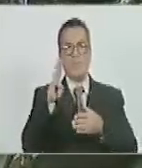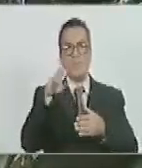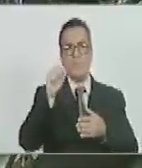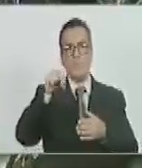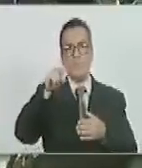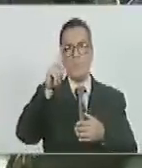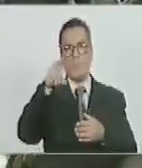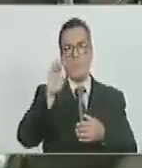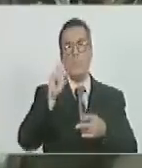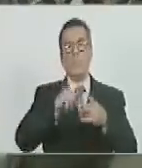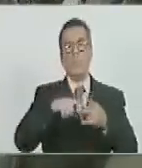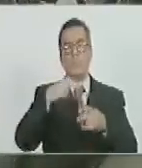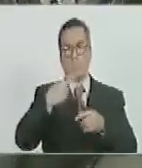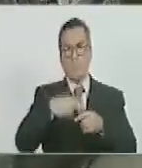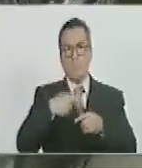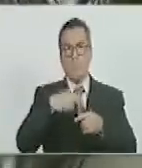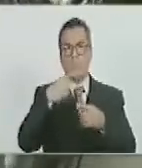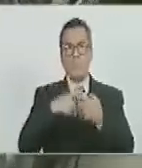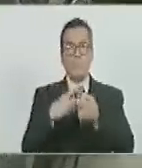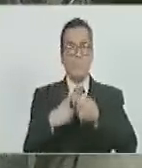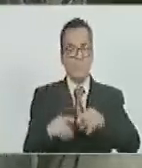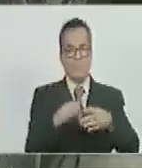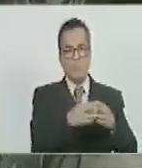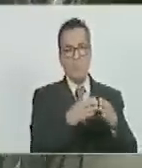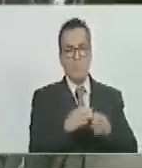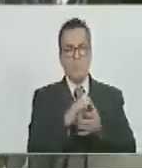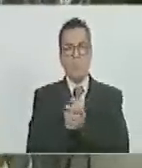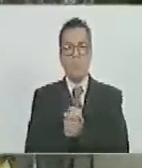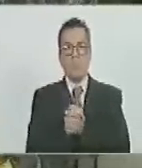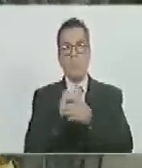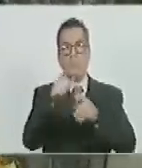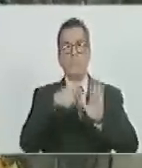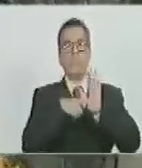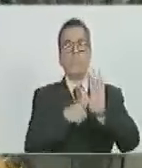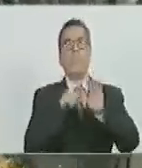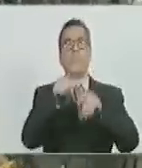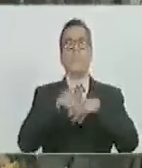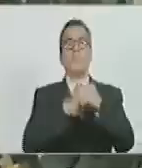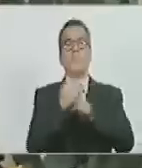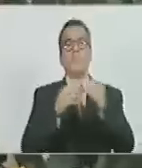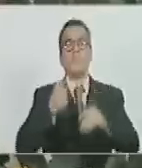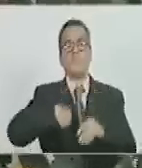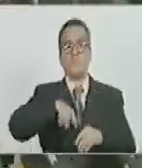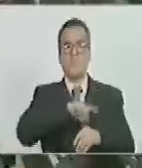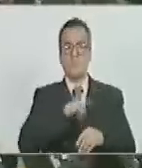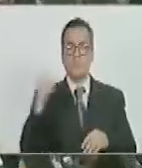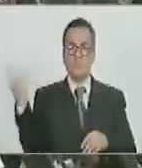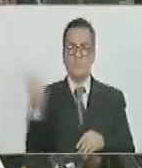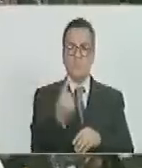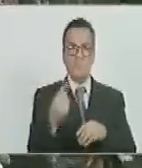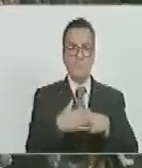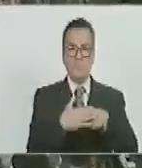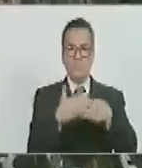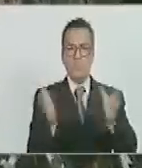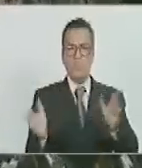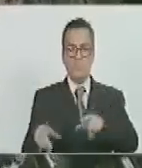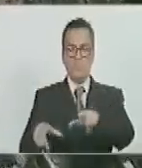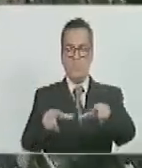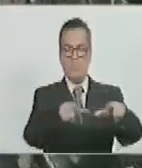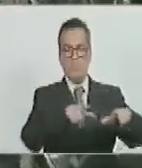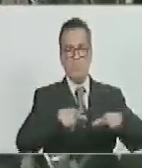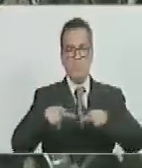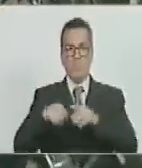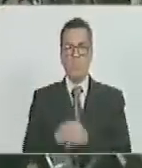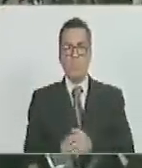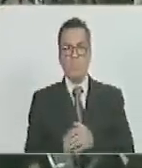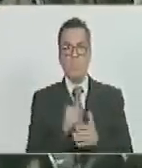para PDVSA y sus distintas filiales, lo cual demuestra cómo nosotros nos venimos abriendo espacio.